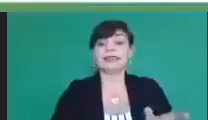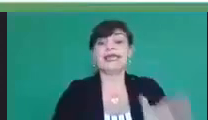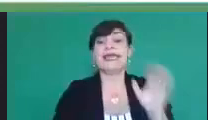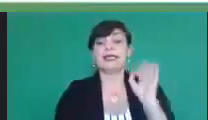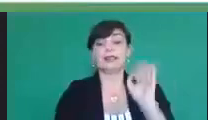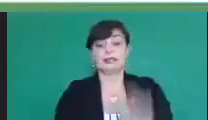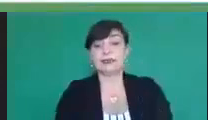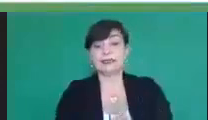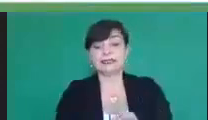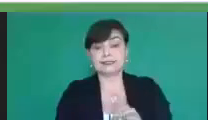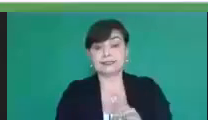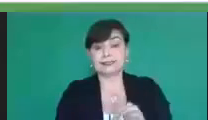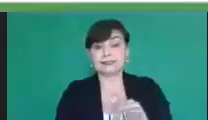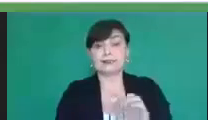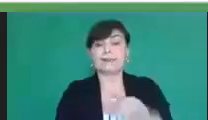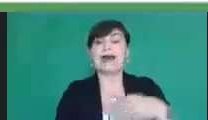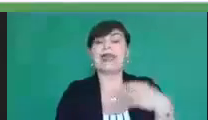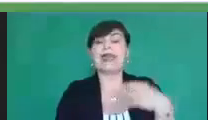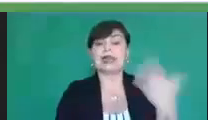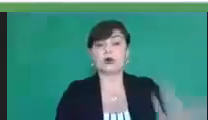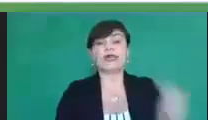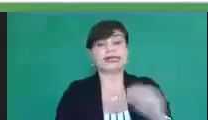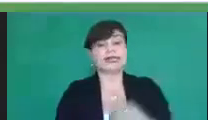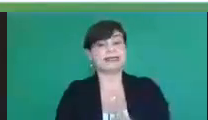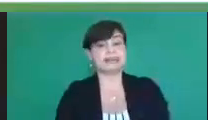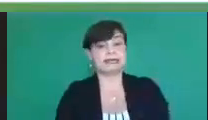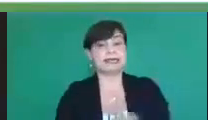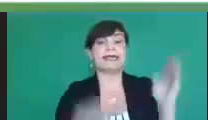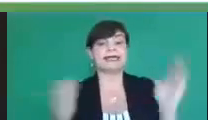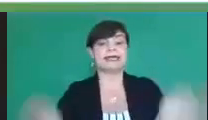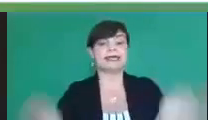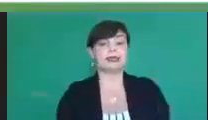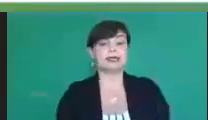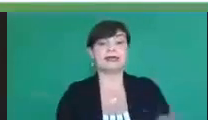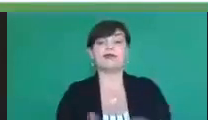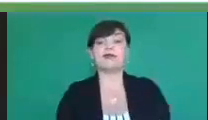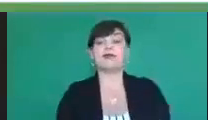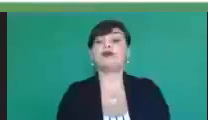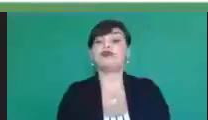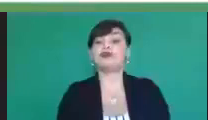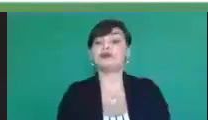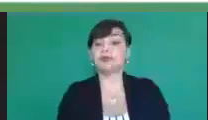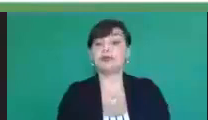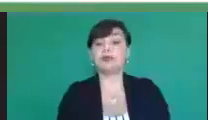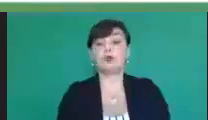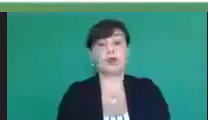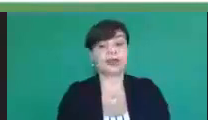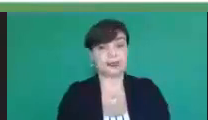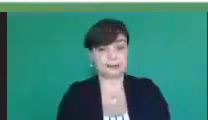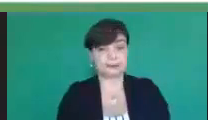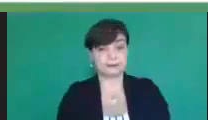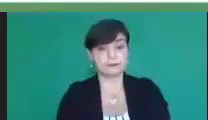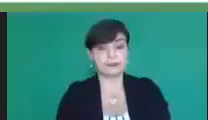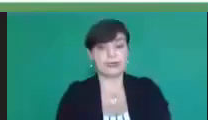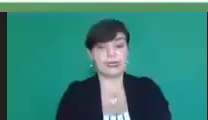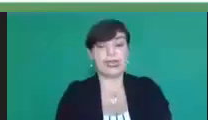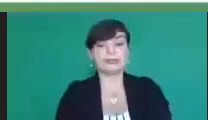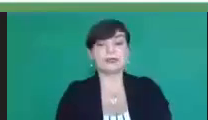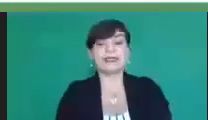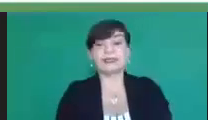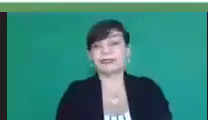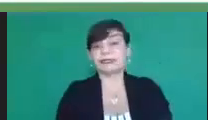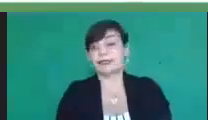el total de muestras para E. coli y STEC en estos años fueron 2040. Esto